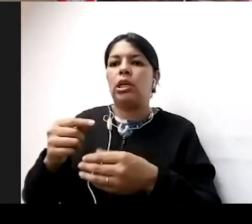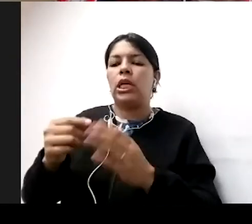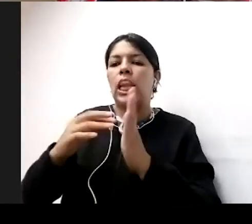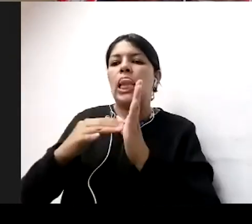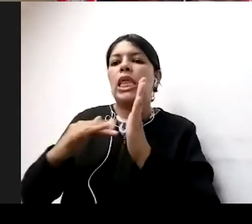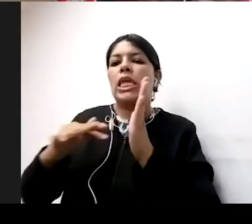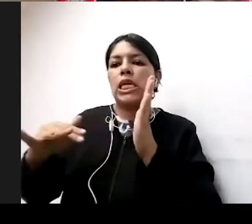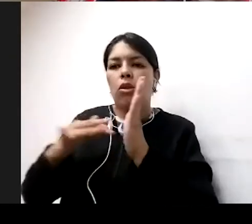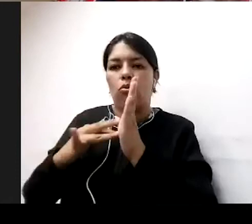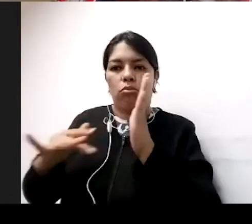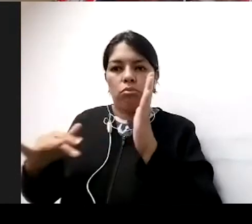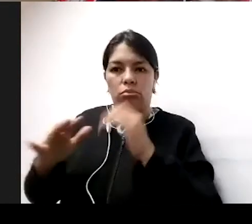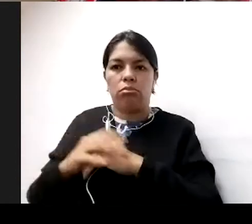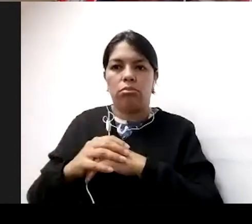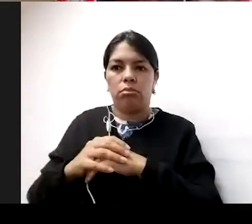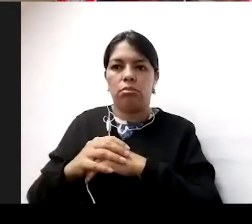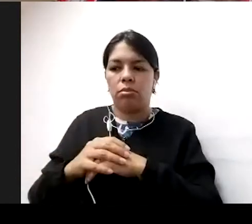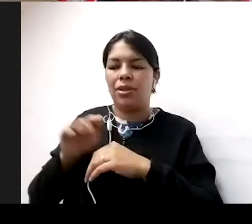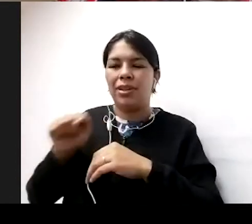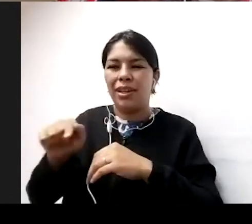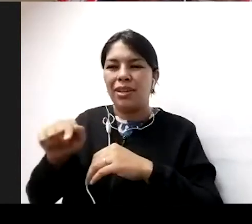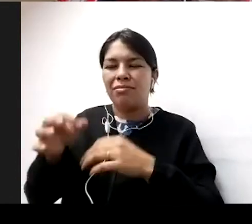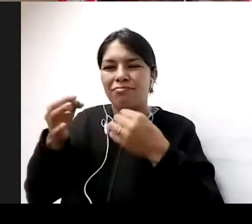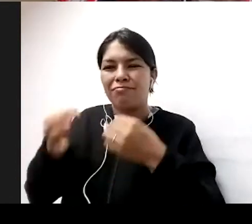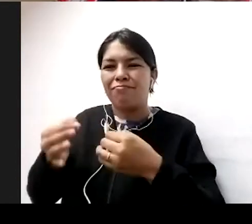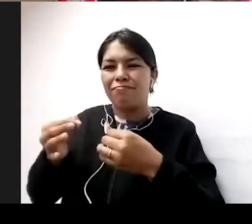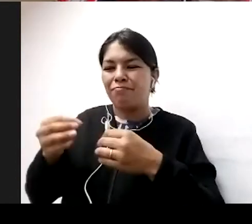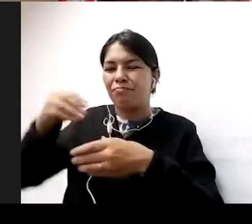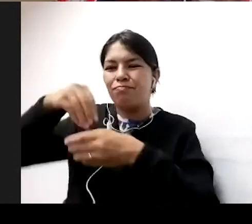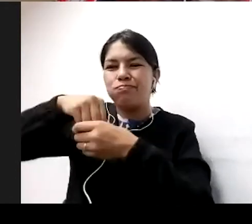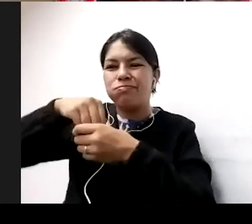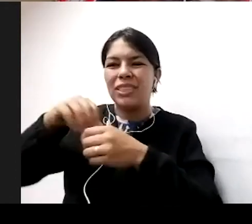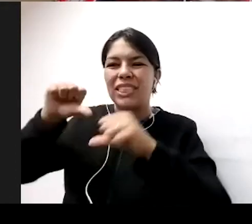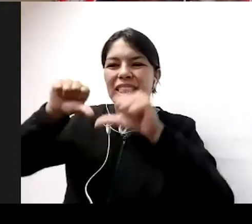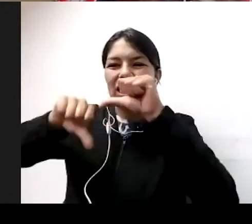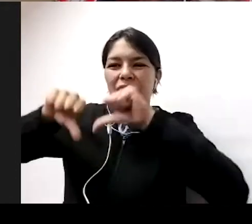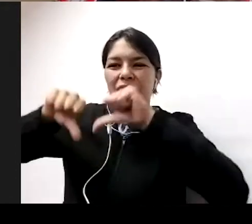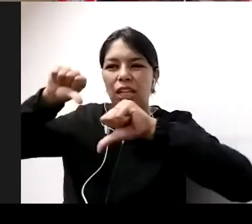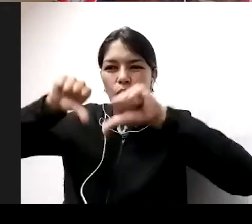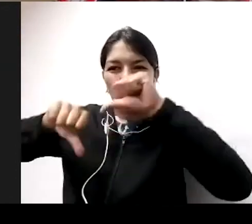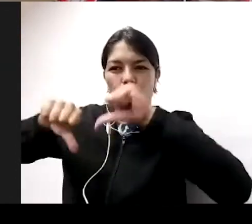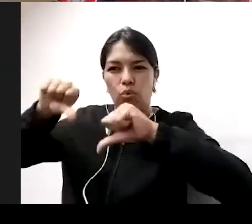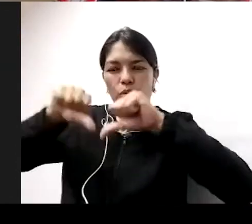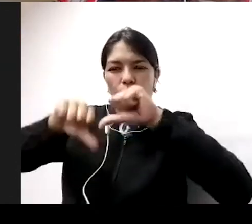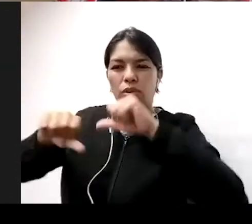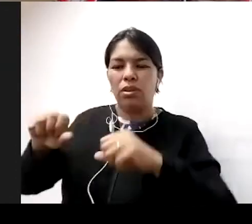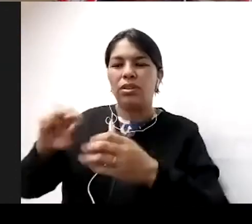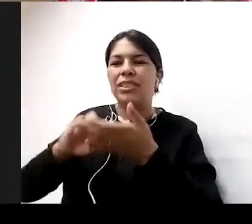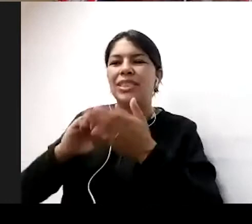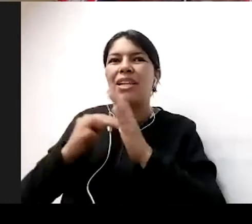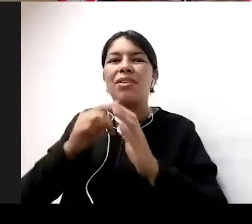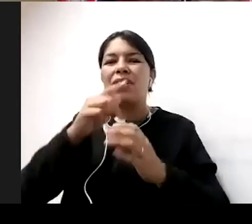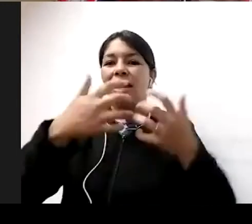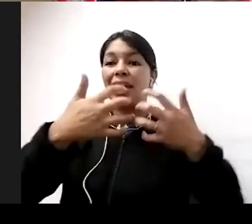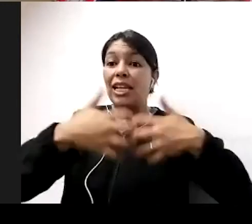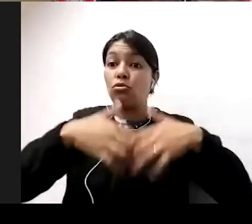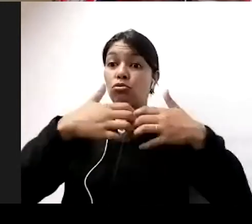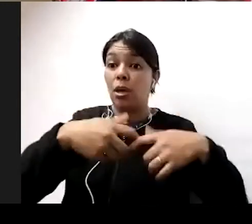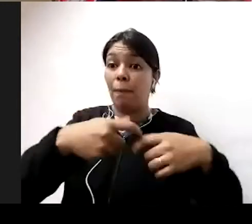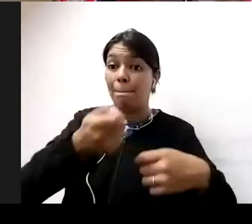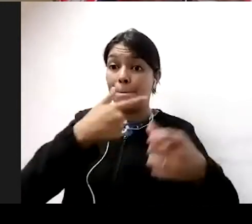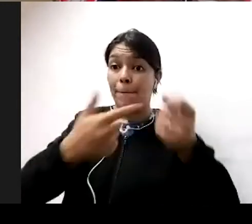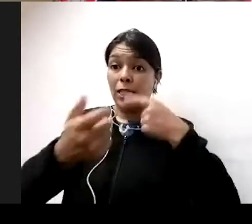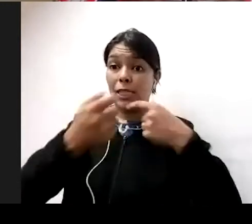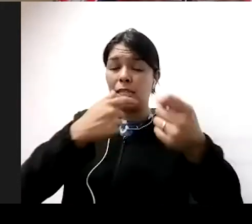componentes de estas drogas son sintéticas, o sea, su base o materia son desechos de industria farmacéutica que ellos